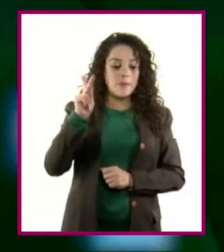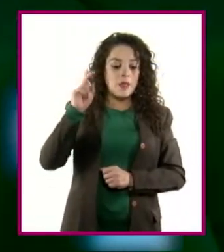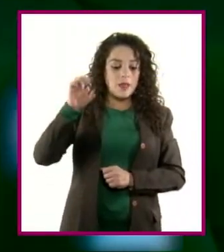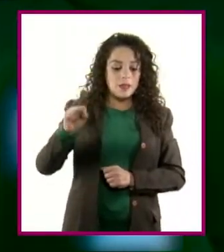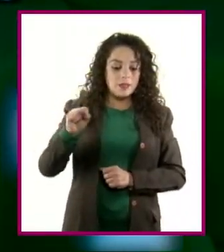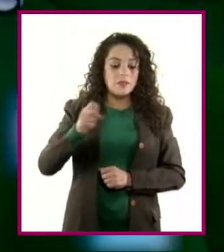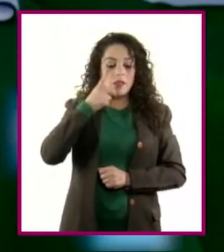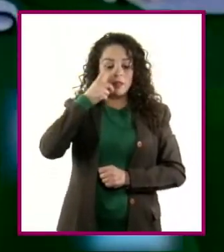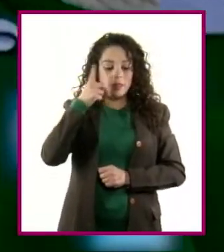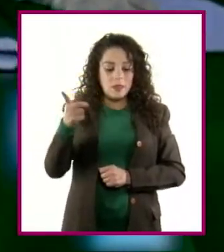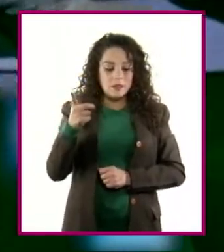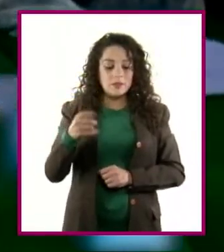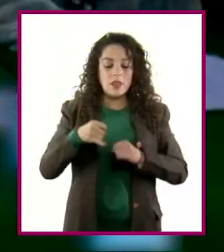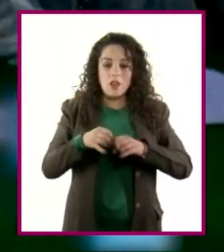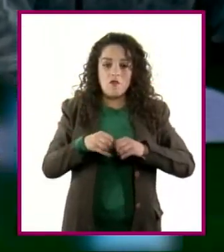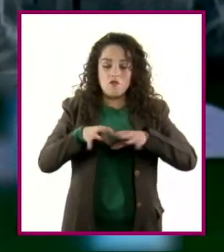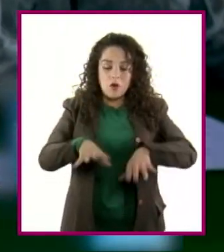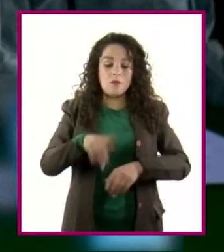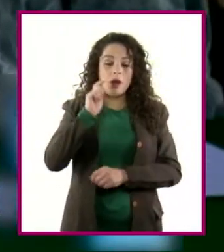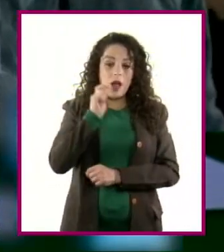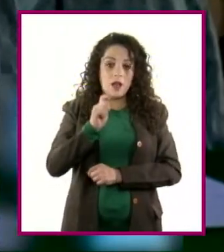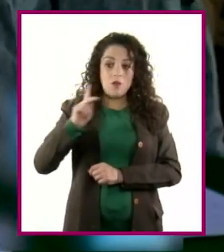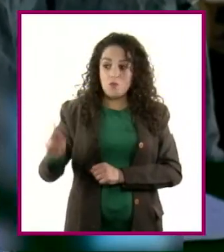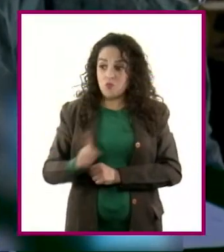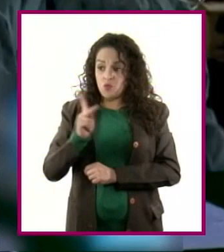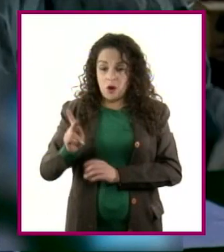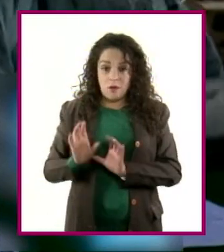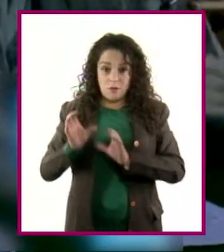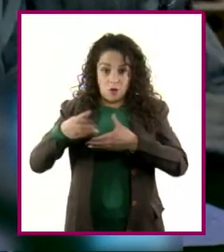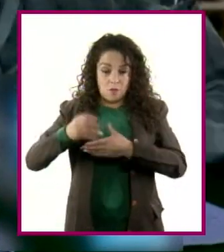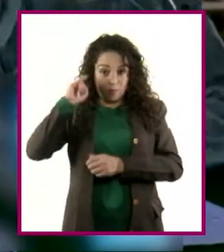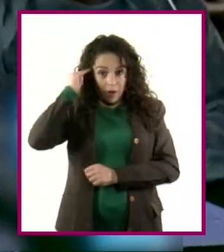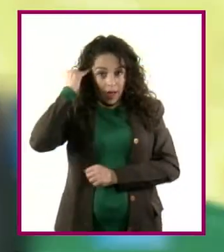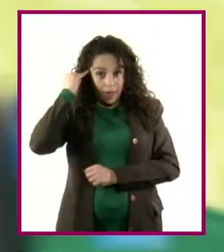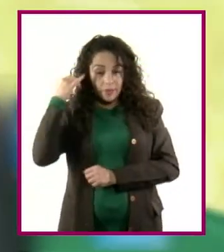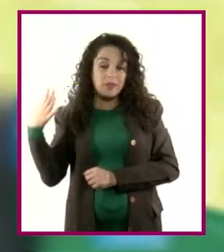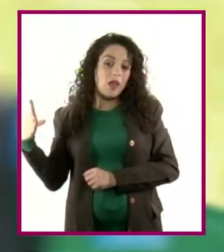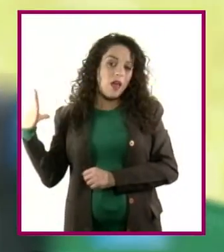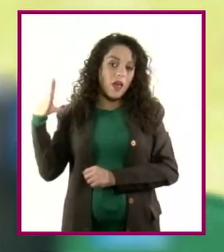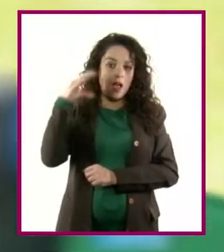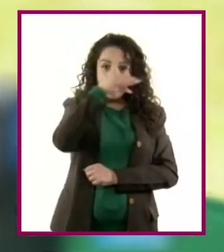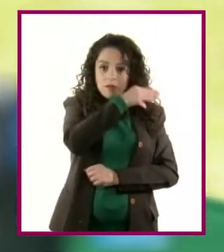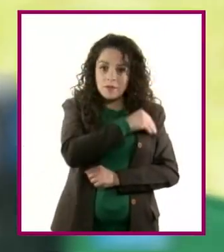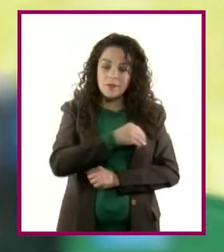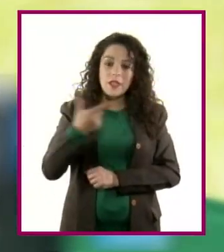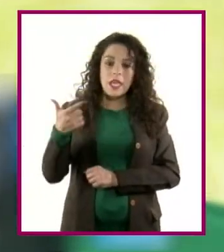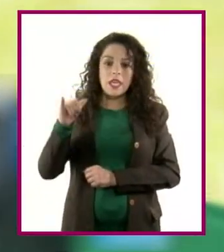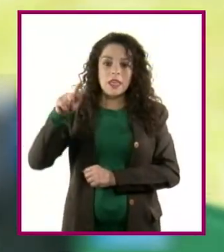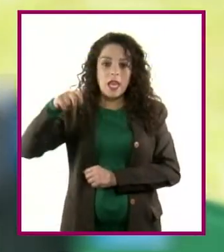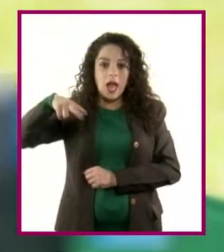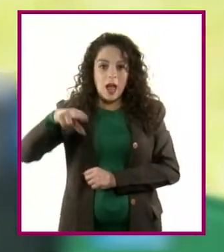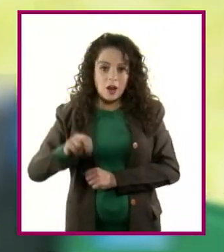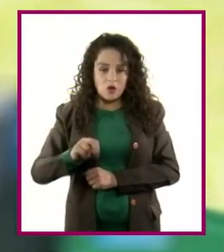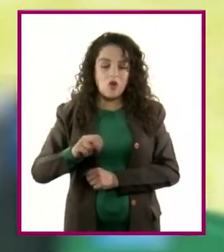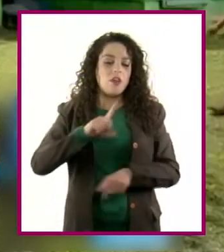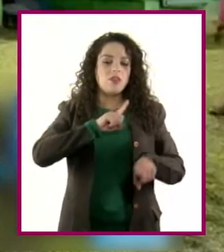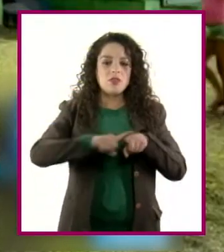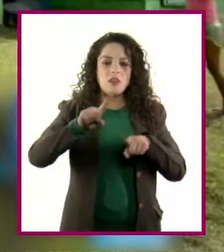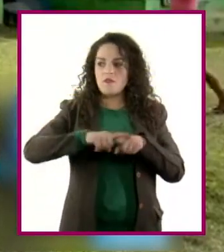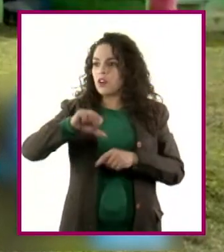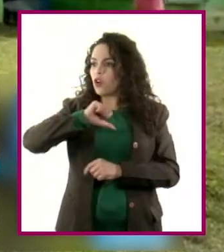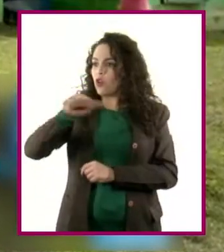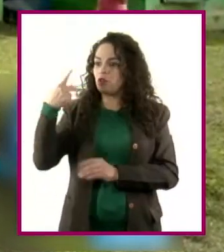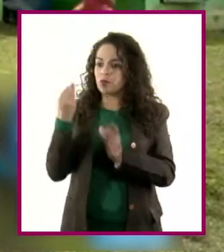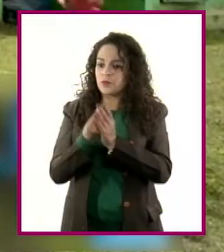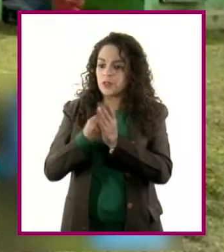información disponible pone de manifiesto que los pueblos indígenas, afrodescendientes, gitanos y de otros grupos étnicos del continente americano